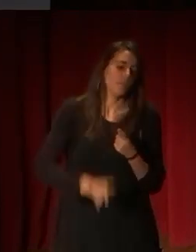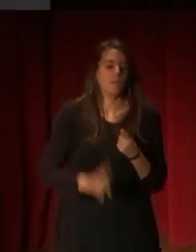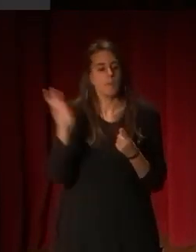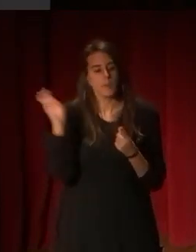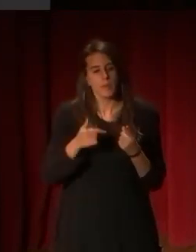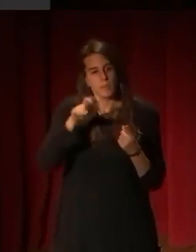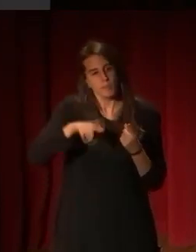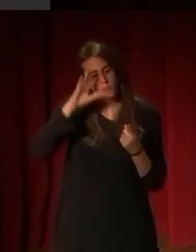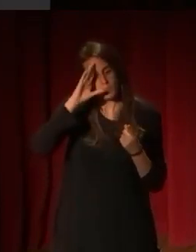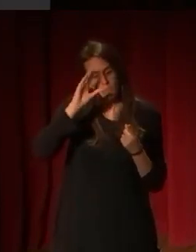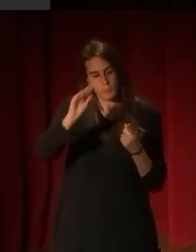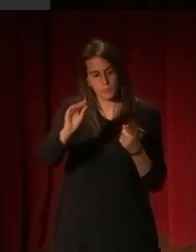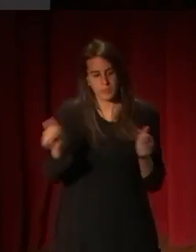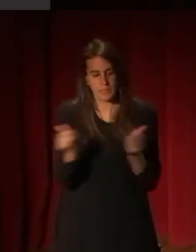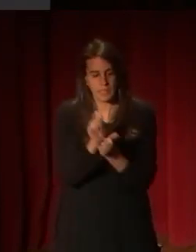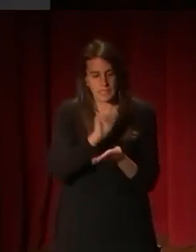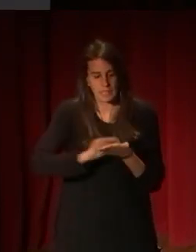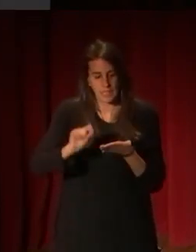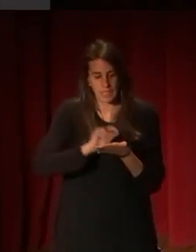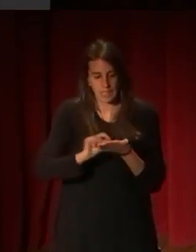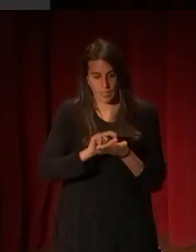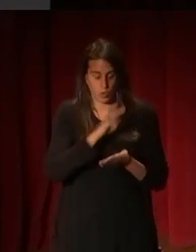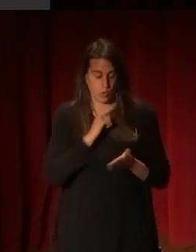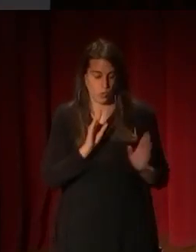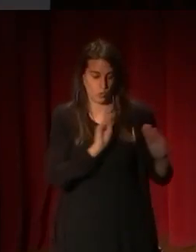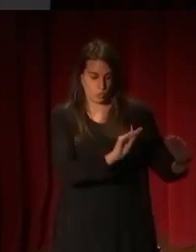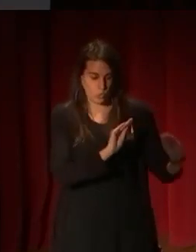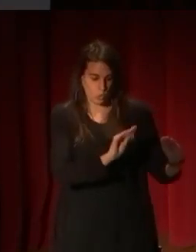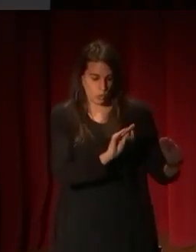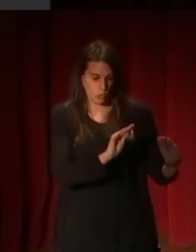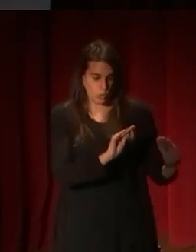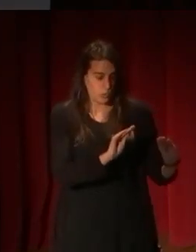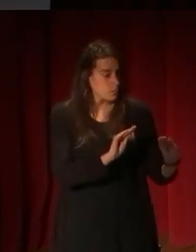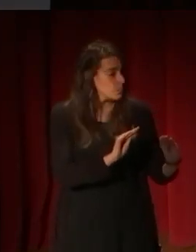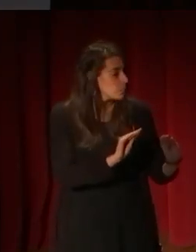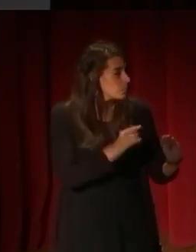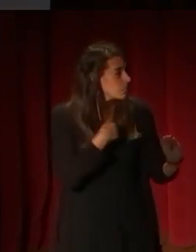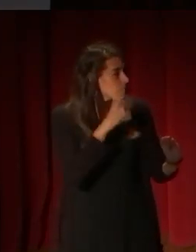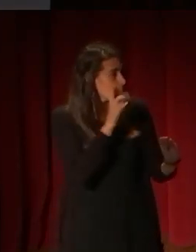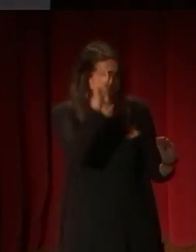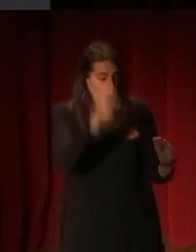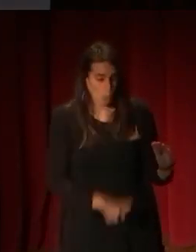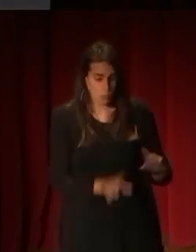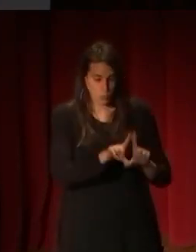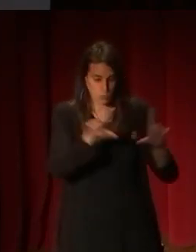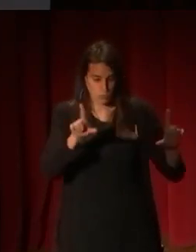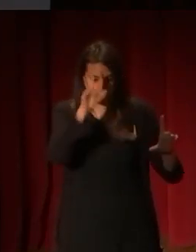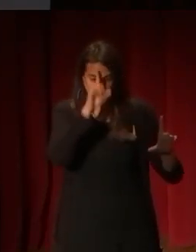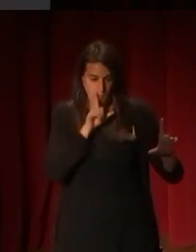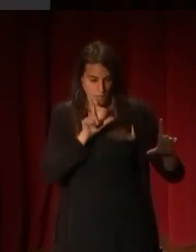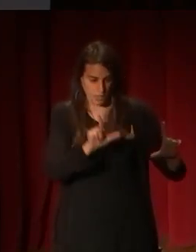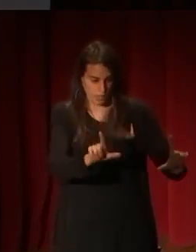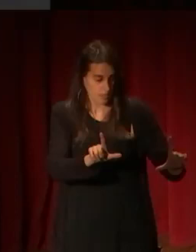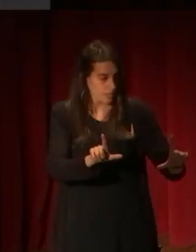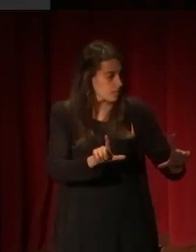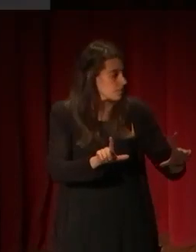erudito que era secretario del cardenal casiano del pozo a quien vemos también en la